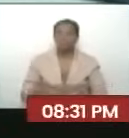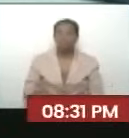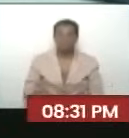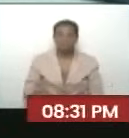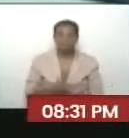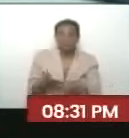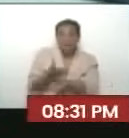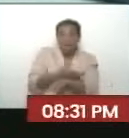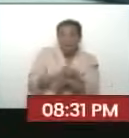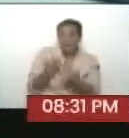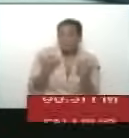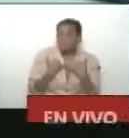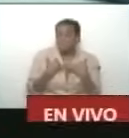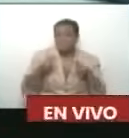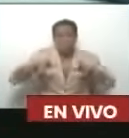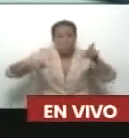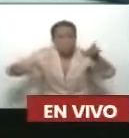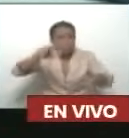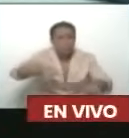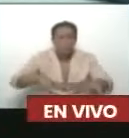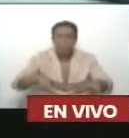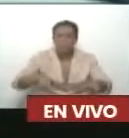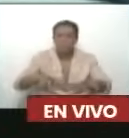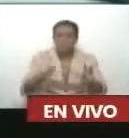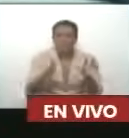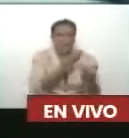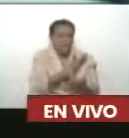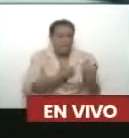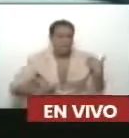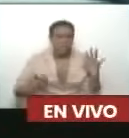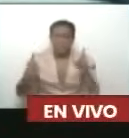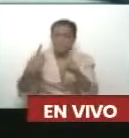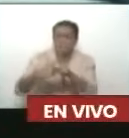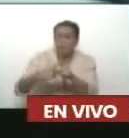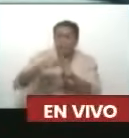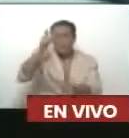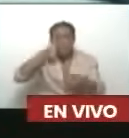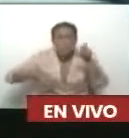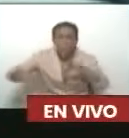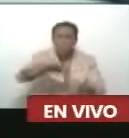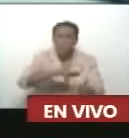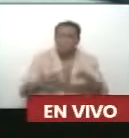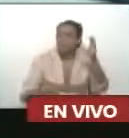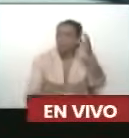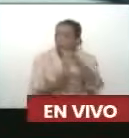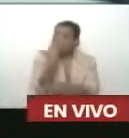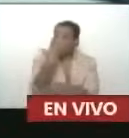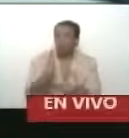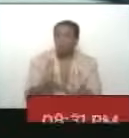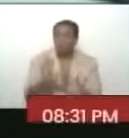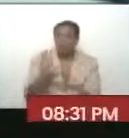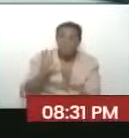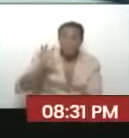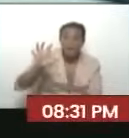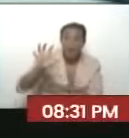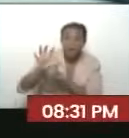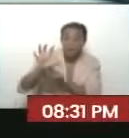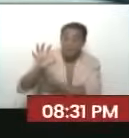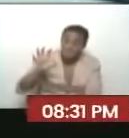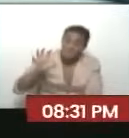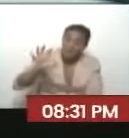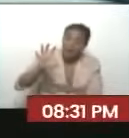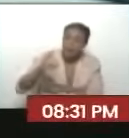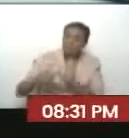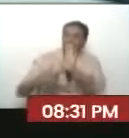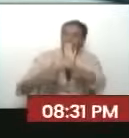esto lo estamos construyendo. Y siempre hay que construir una visión común como país, para que el país